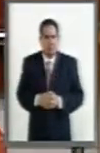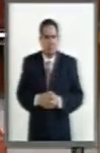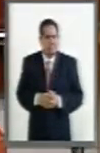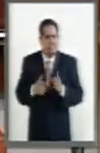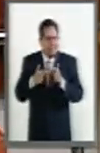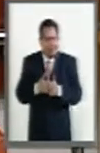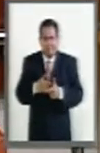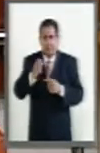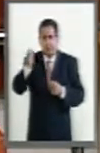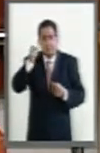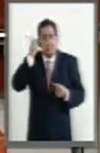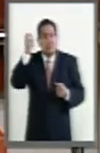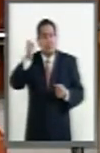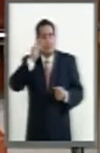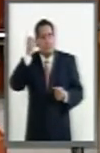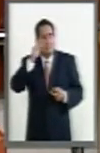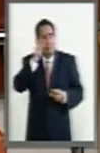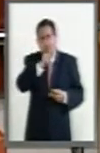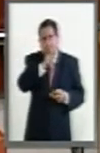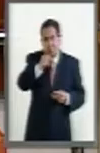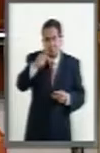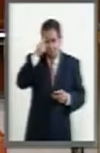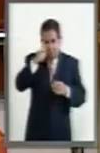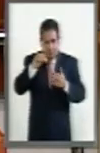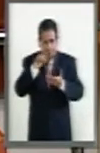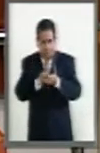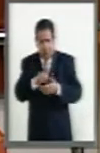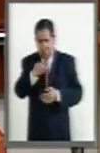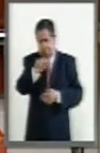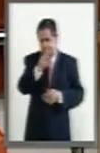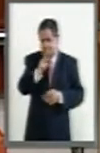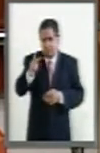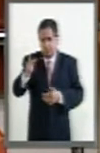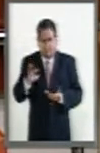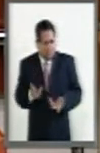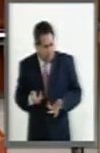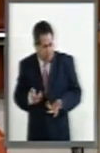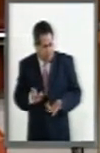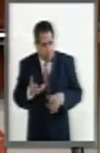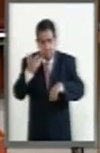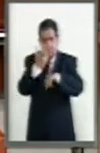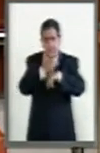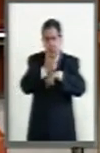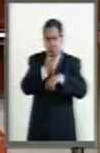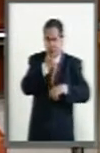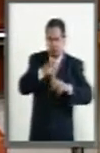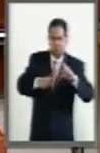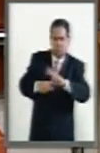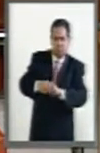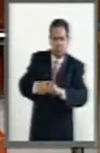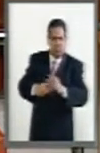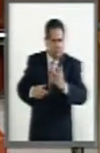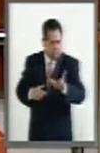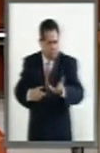con esos foros tendientes a aprobar el TTP, mientras que en Estados Unidos dicen no,